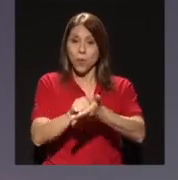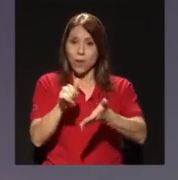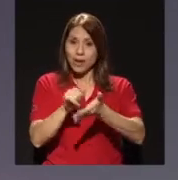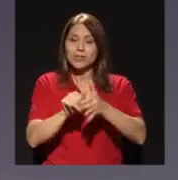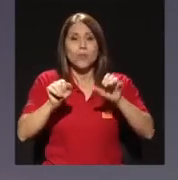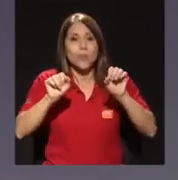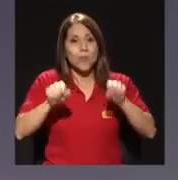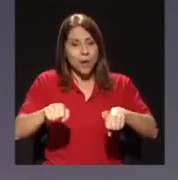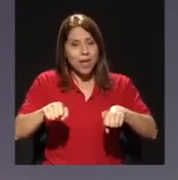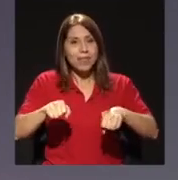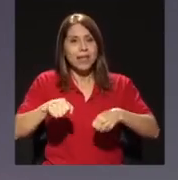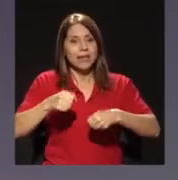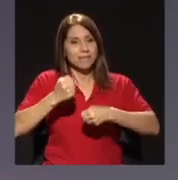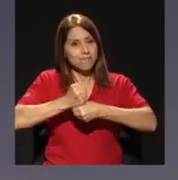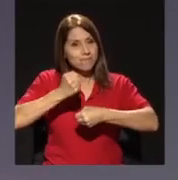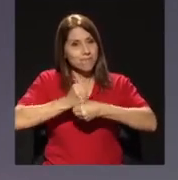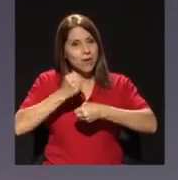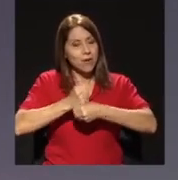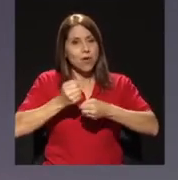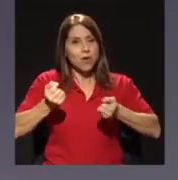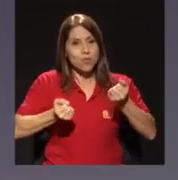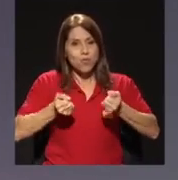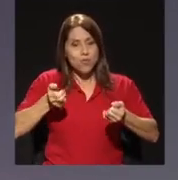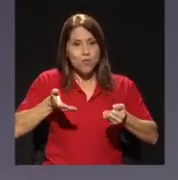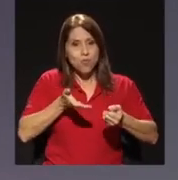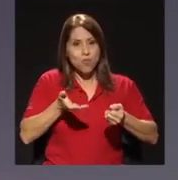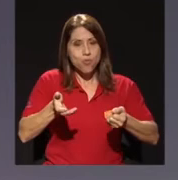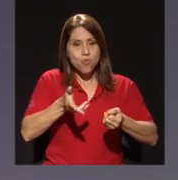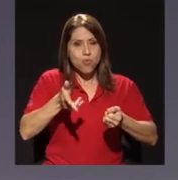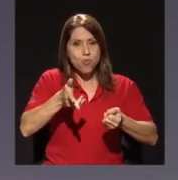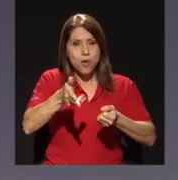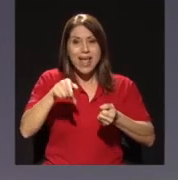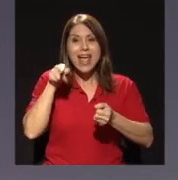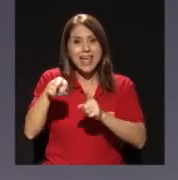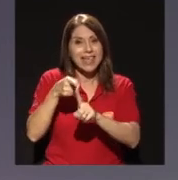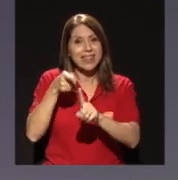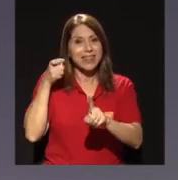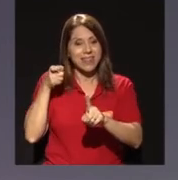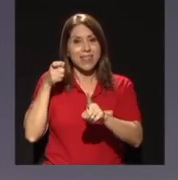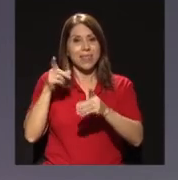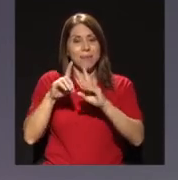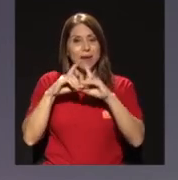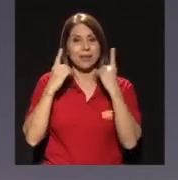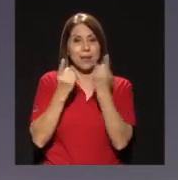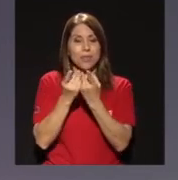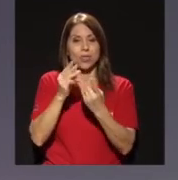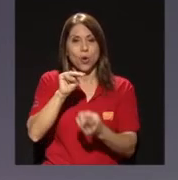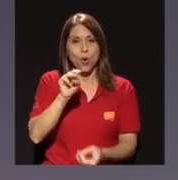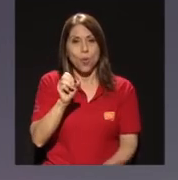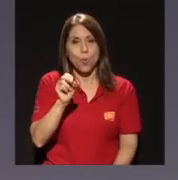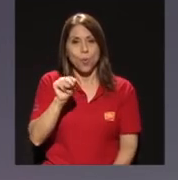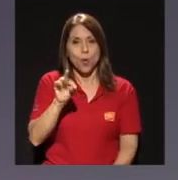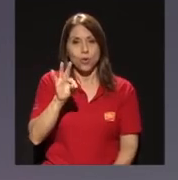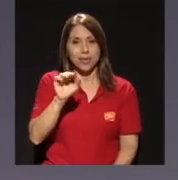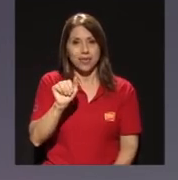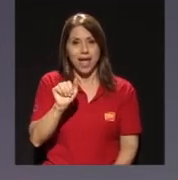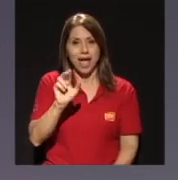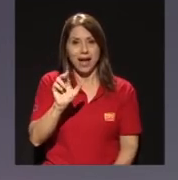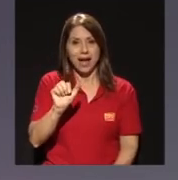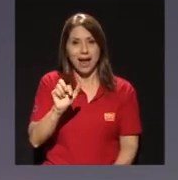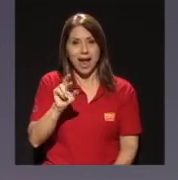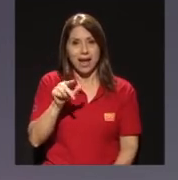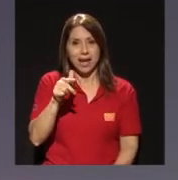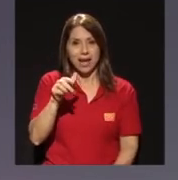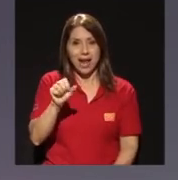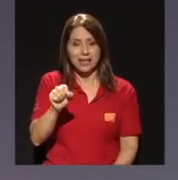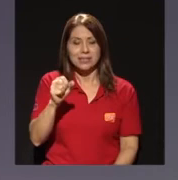en operar montacargas. Ella viene directamente del departamento de montacargas y por eso le dan la oportunidad a